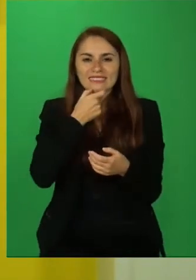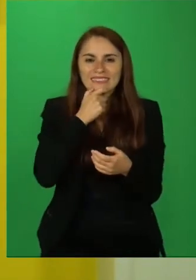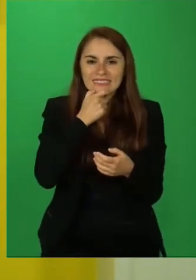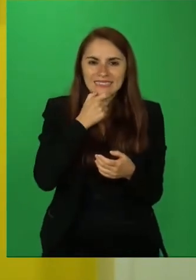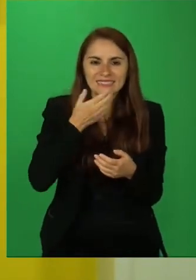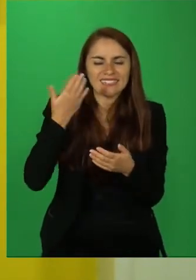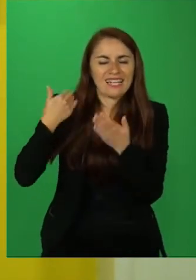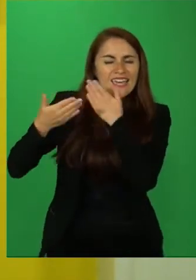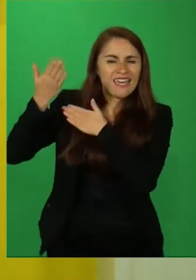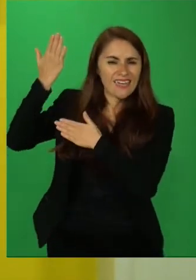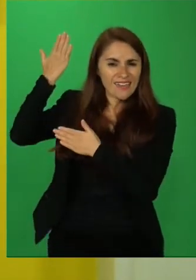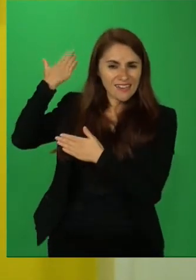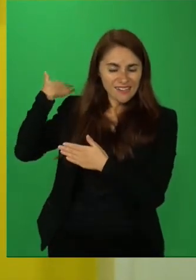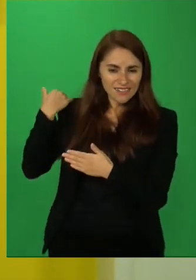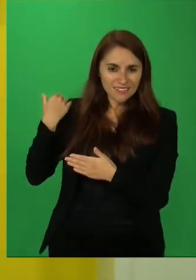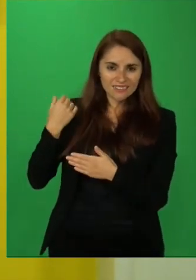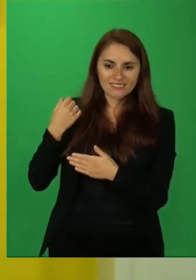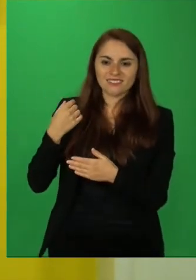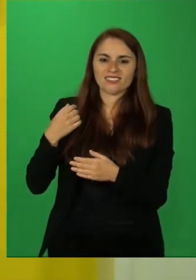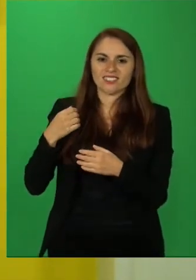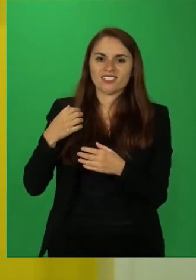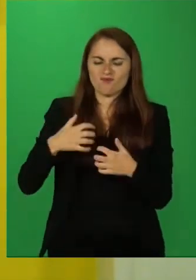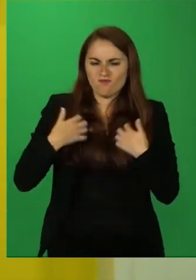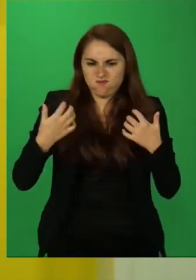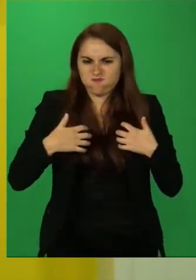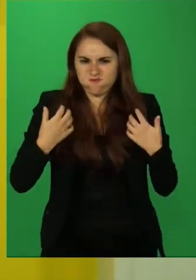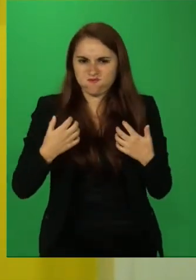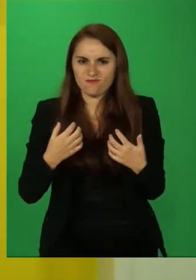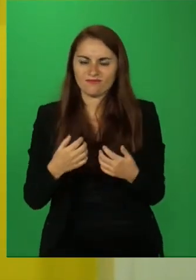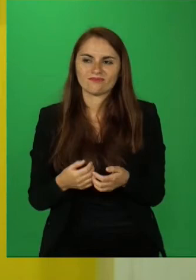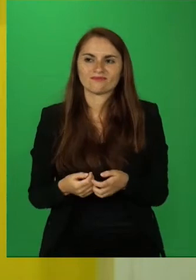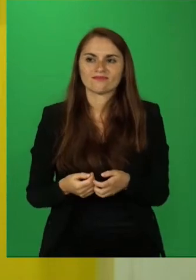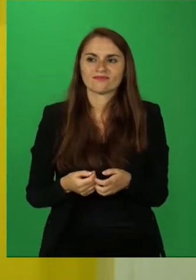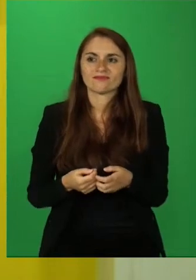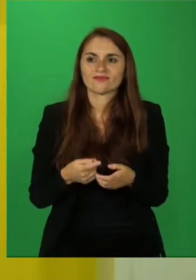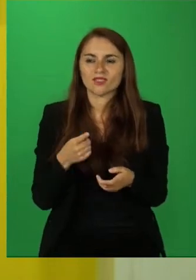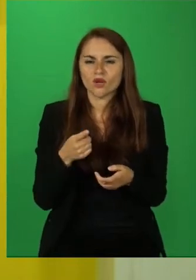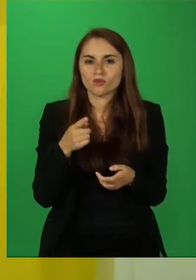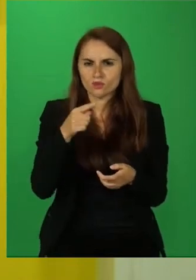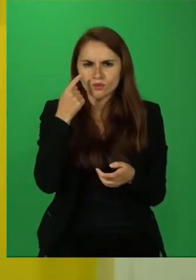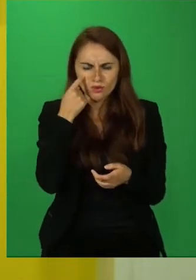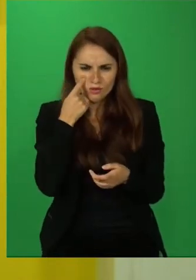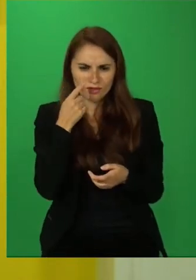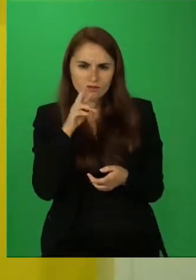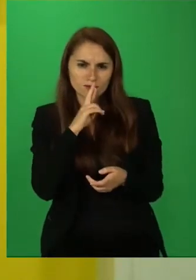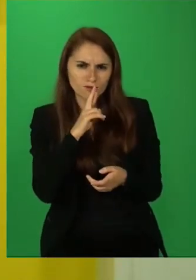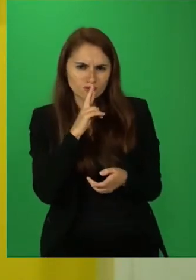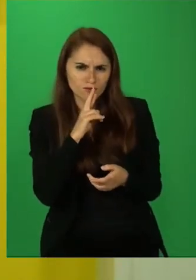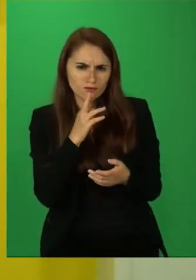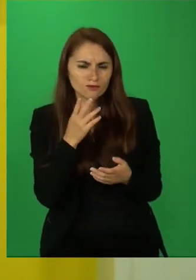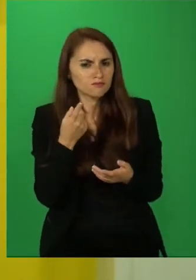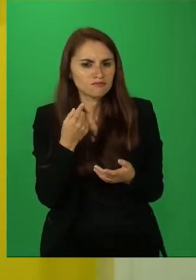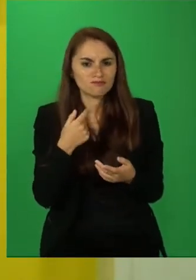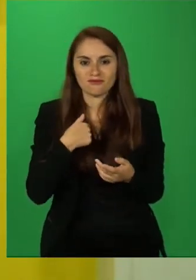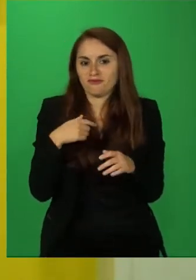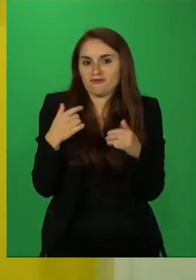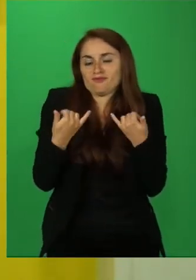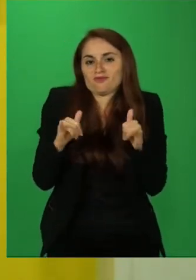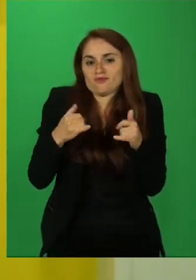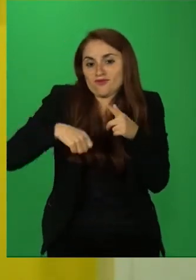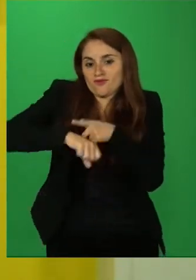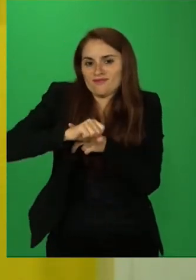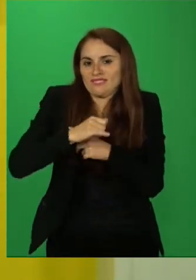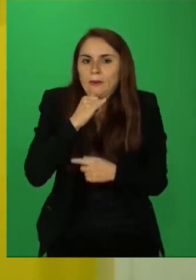violento. ¿Captaste? ¿Conoces más sobre los ingleses o sobre los rusos? Yo de fútbol no